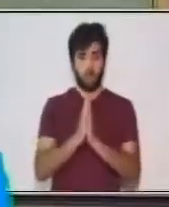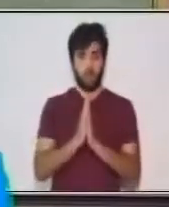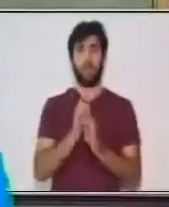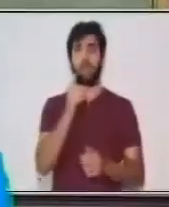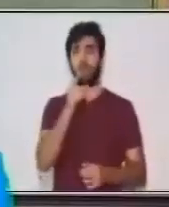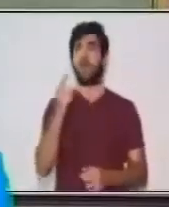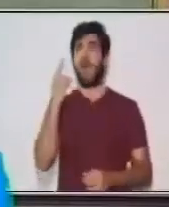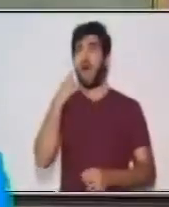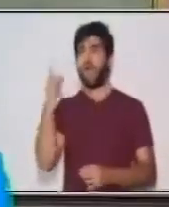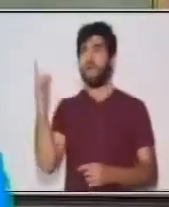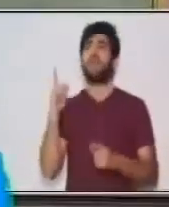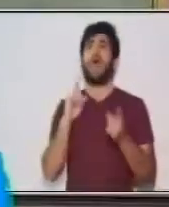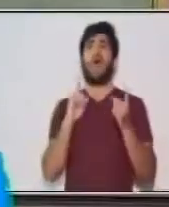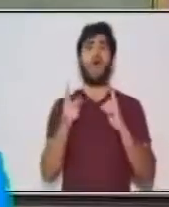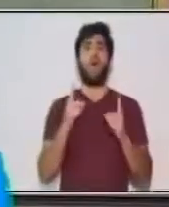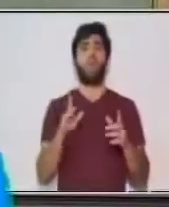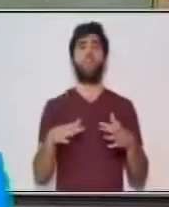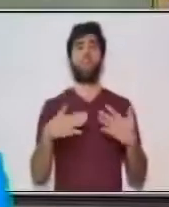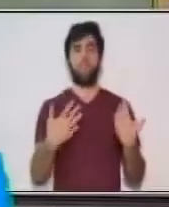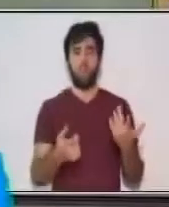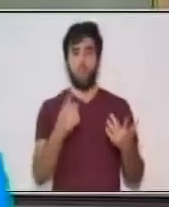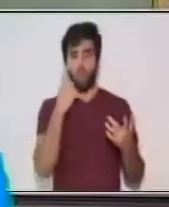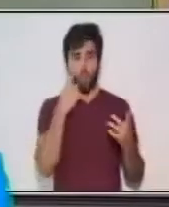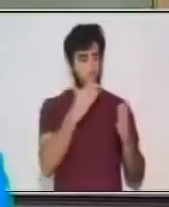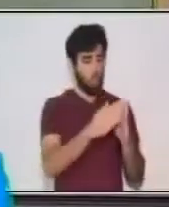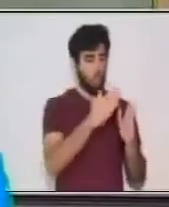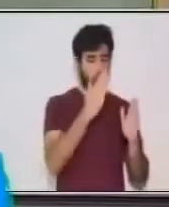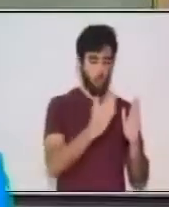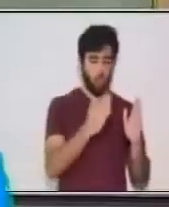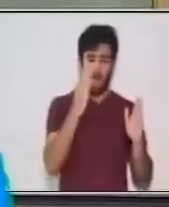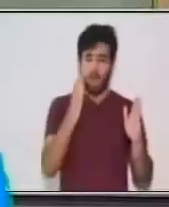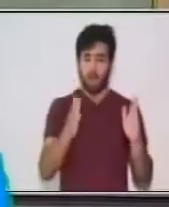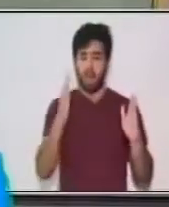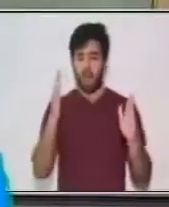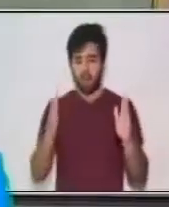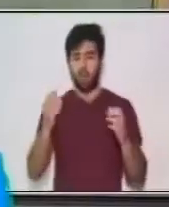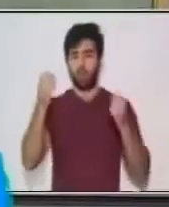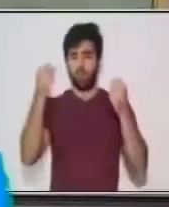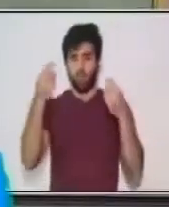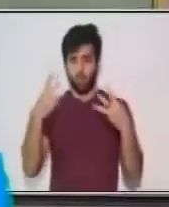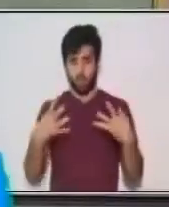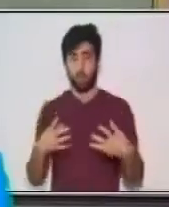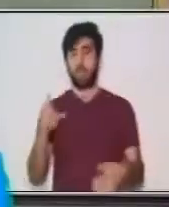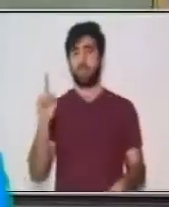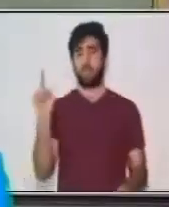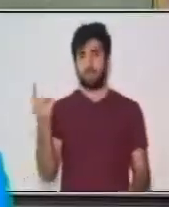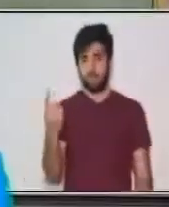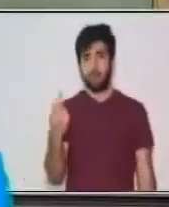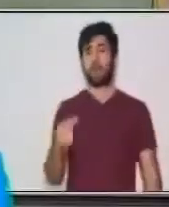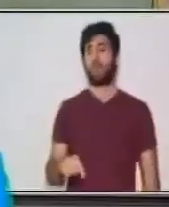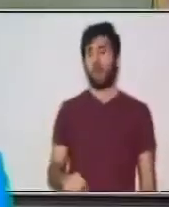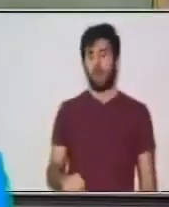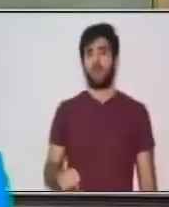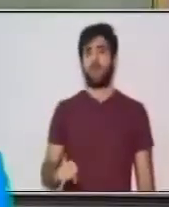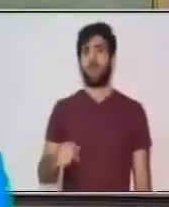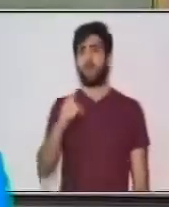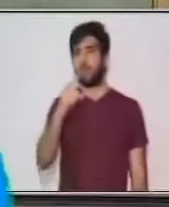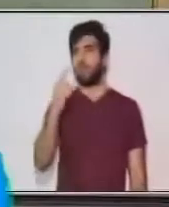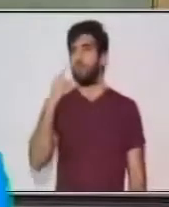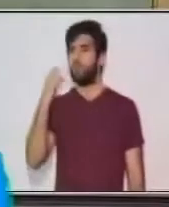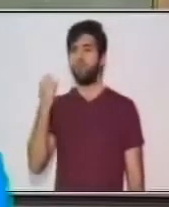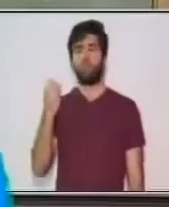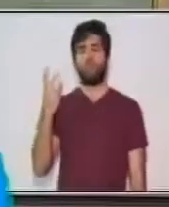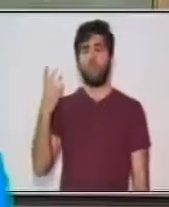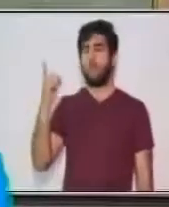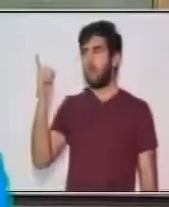de este patrón numérico. Observemos la primera, di en voz alta en casa qué números